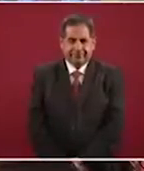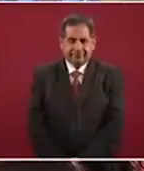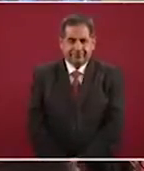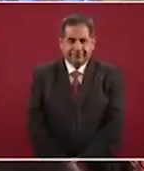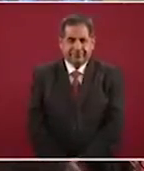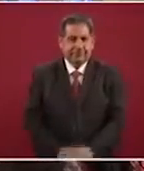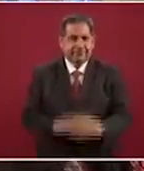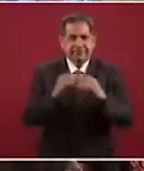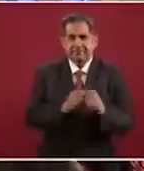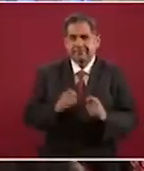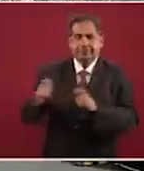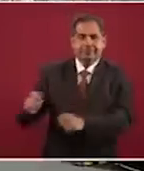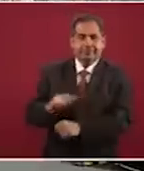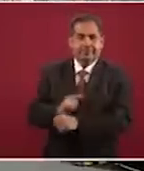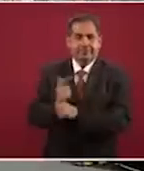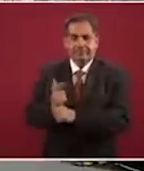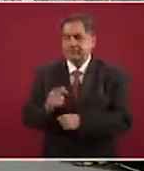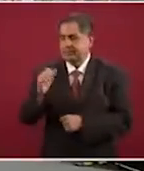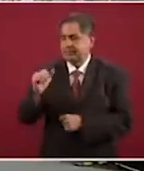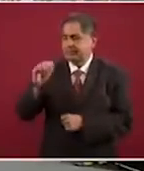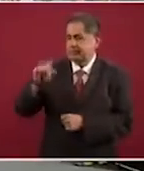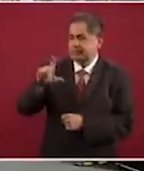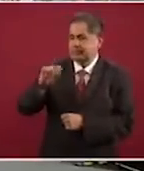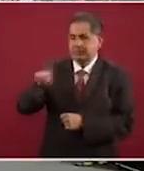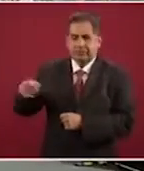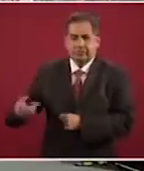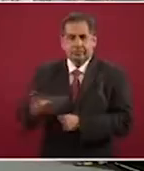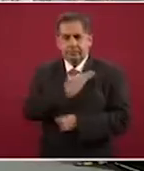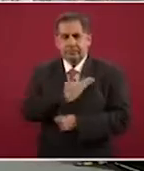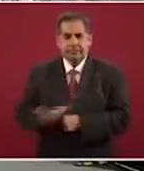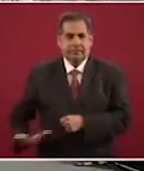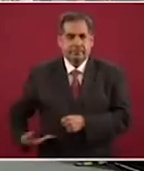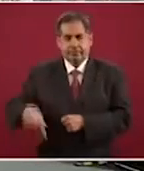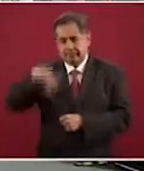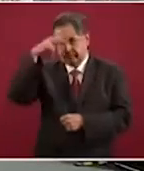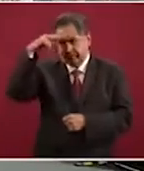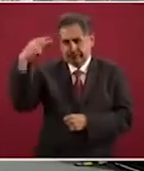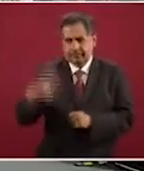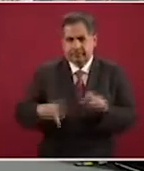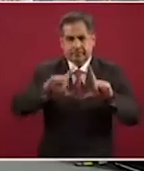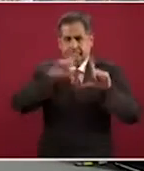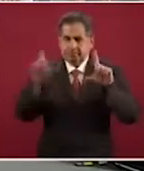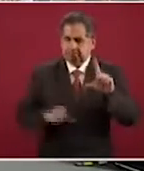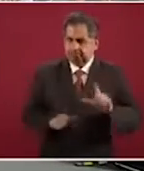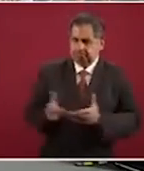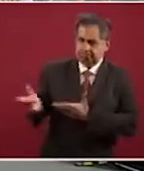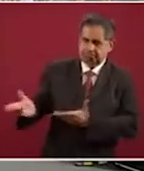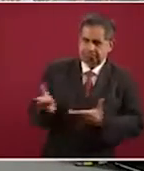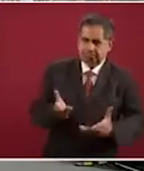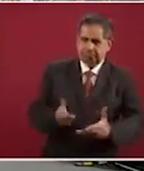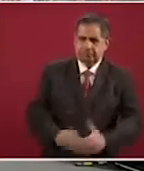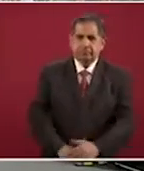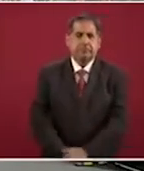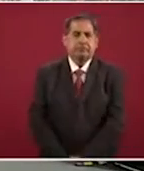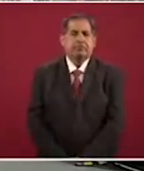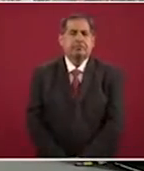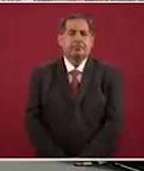Tiene la palabra el licenciado Andrés Manuel López Obrador, presidente constitucional de los Estados Unidos Mexicanos.